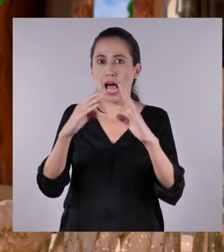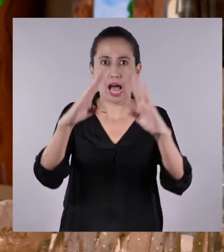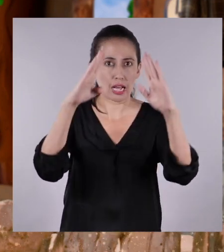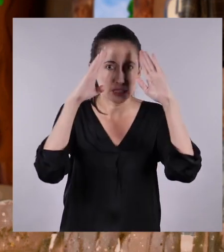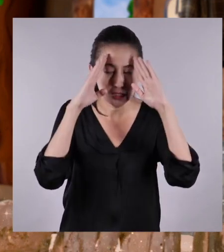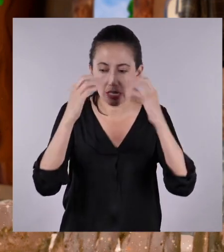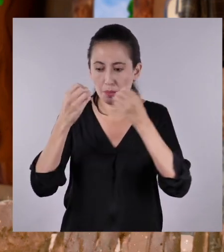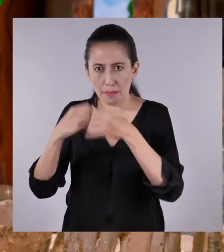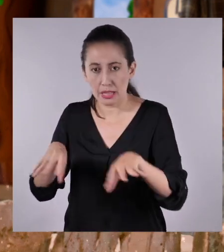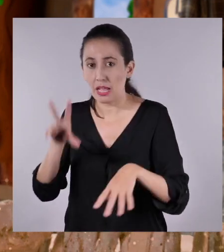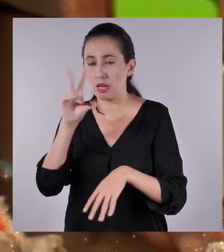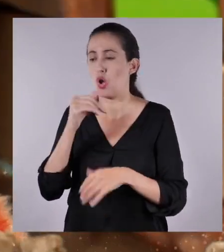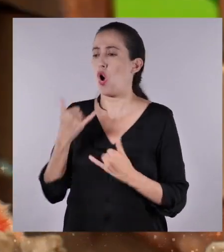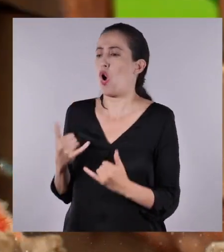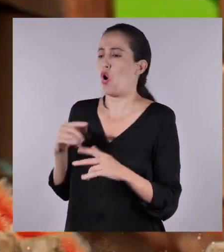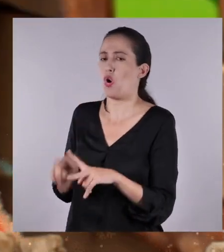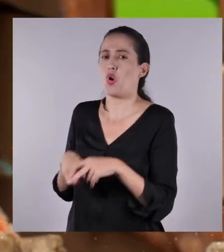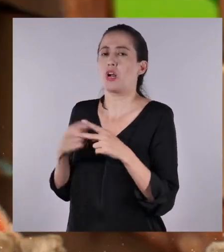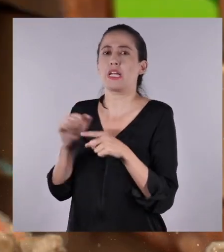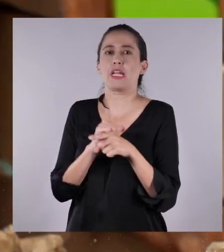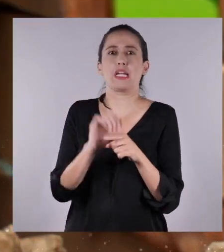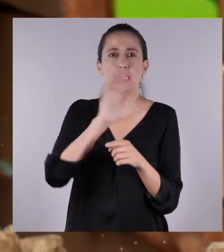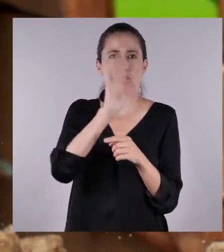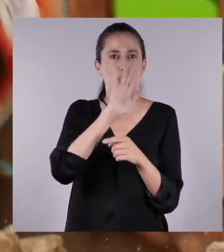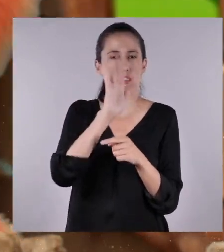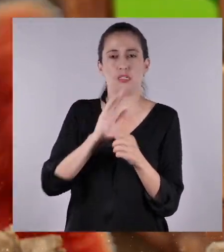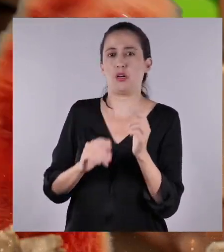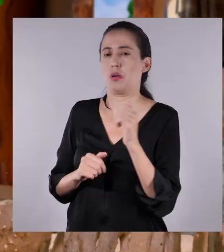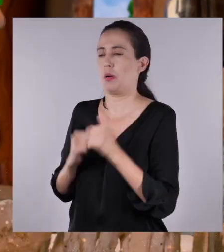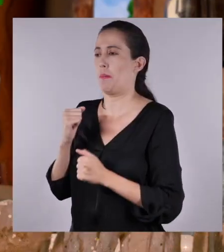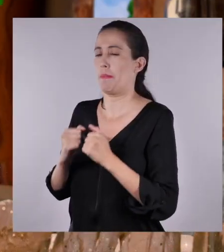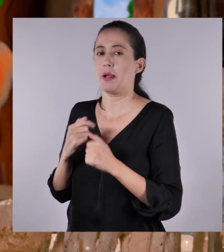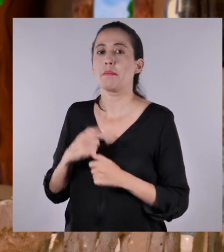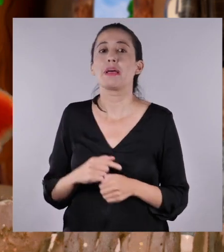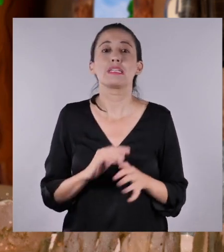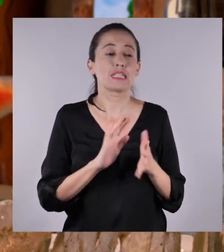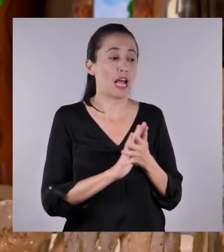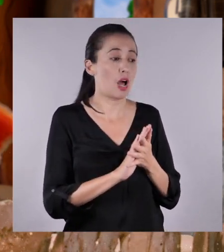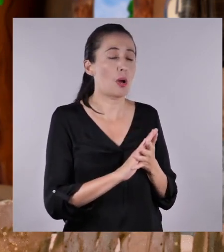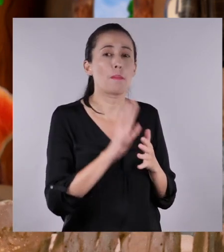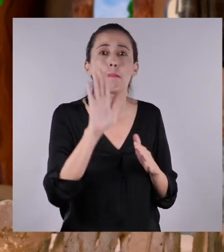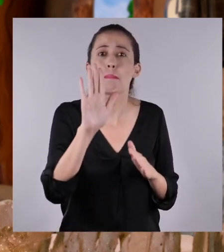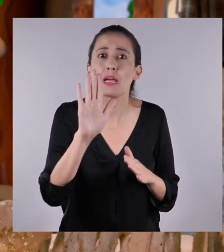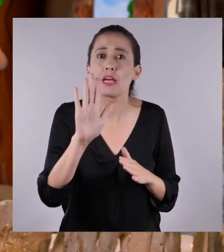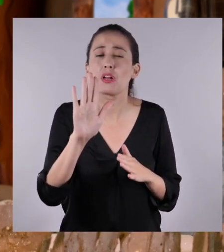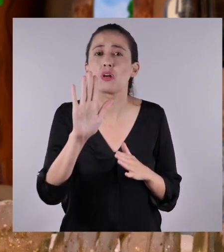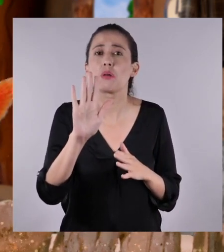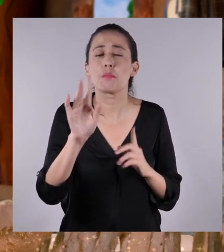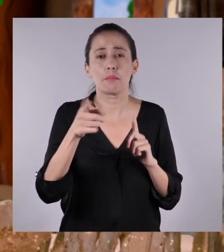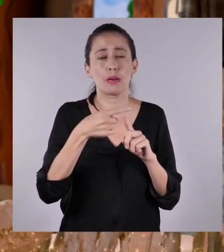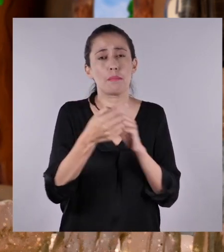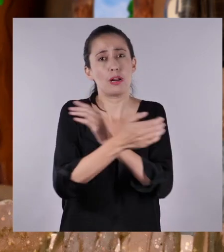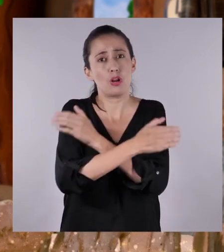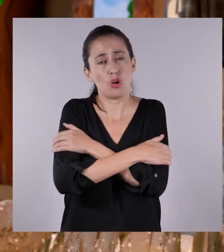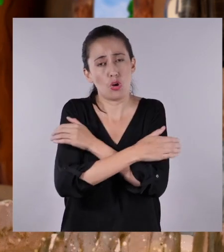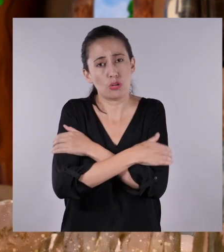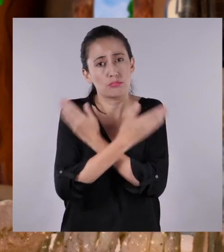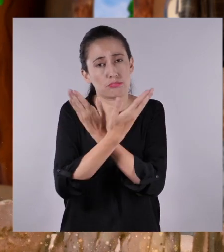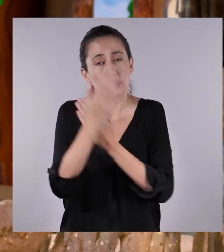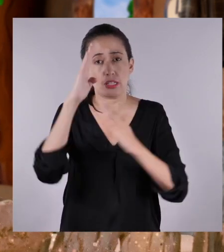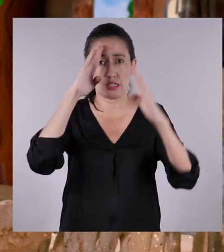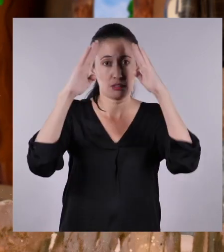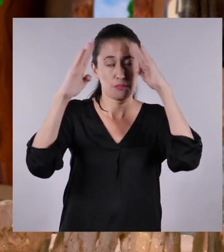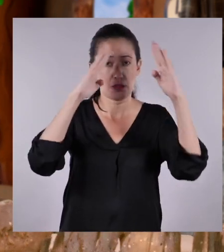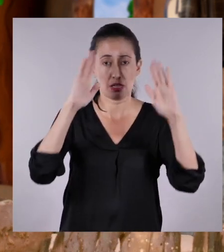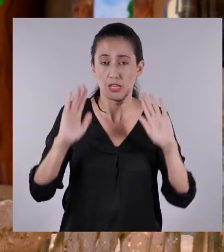perder. No, no lo voy a hacer. Voy a practicar desde ahorita. Permiso. Uno, dos, tres. Está bien, Boris. Cinco. Pero primero es hora de despedirnos